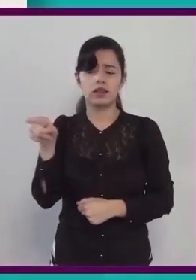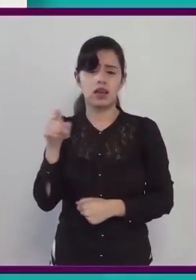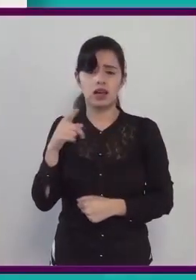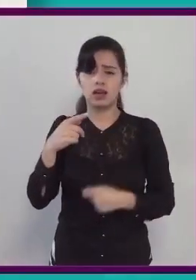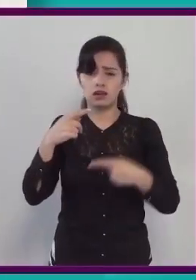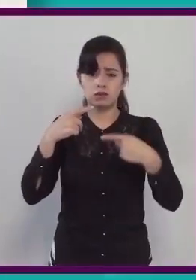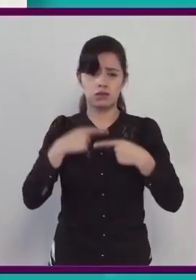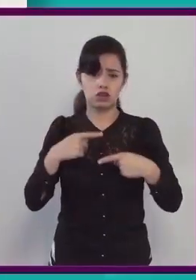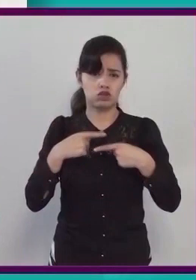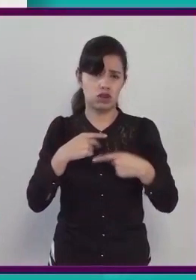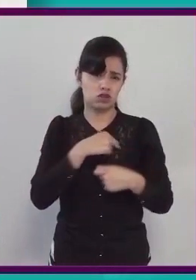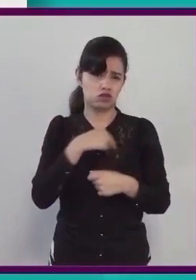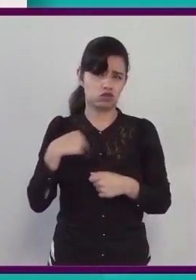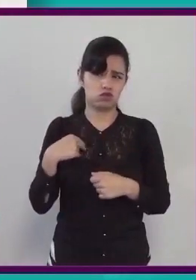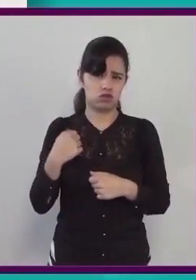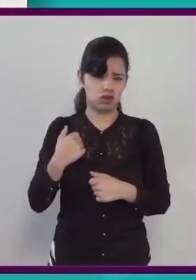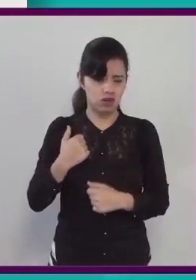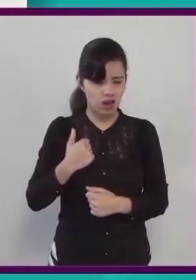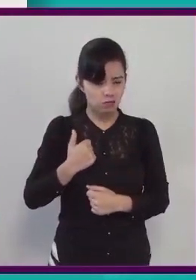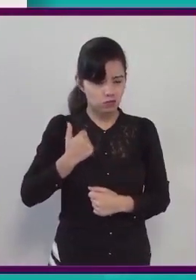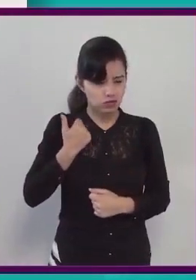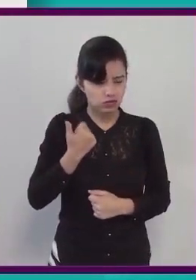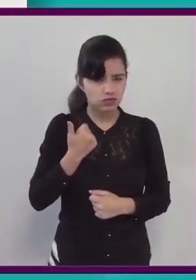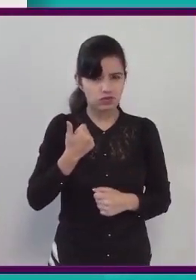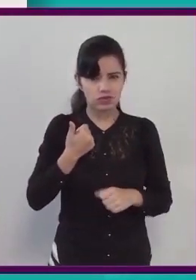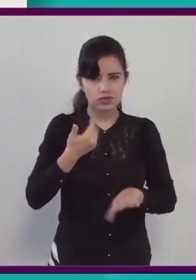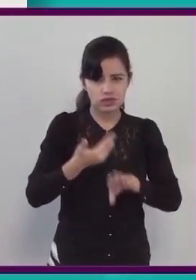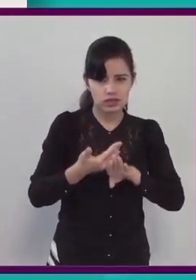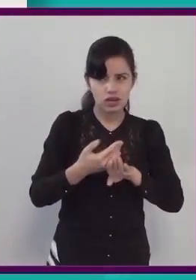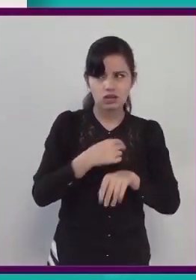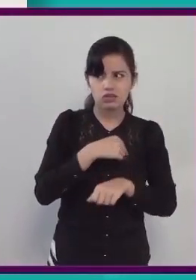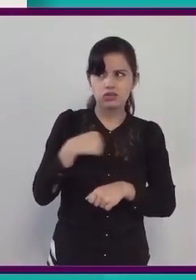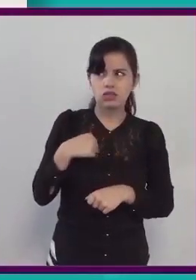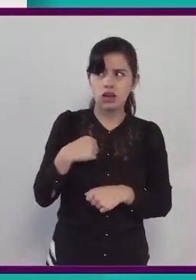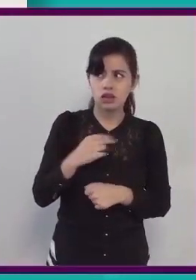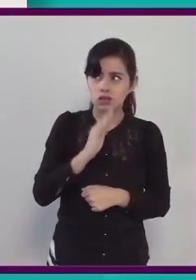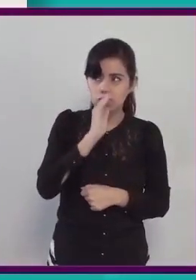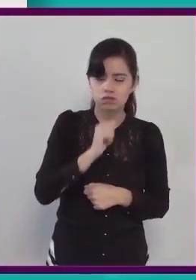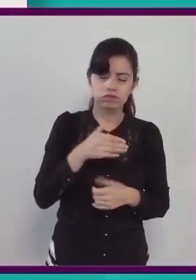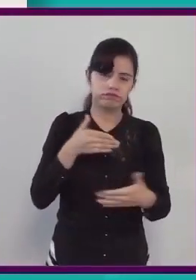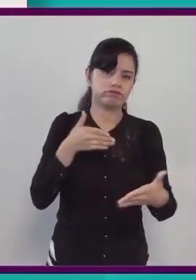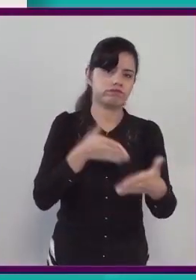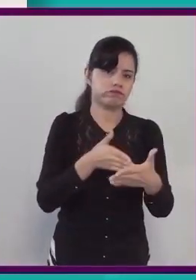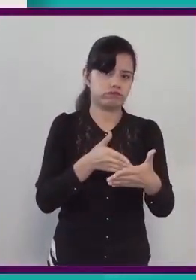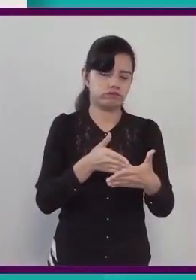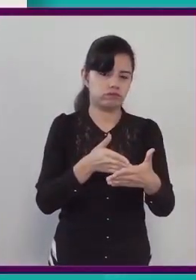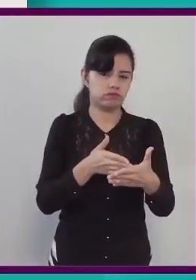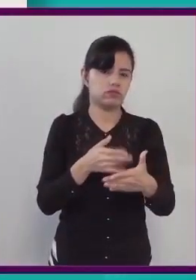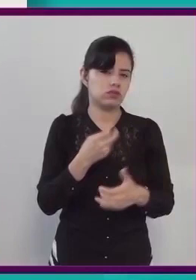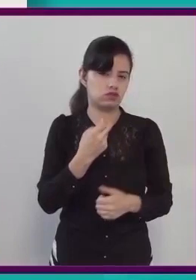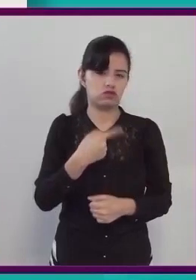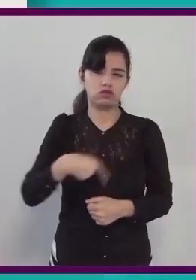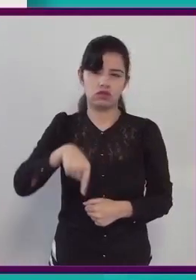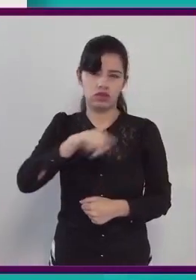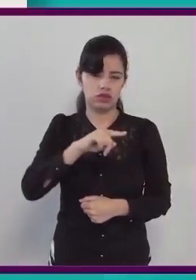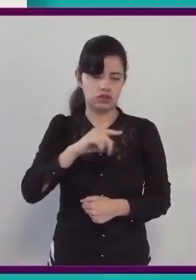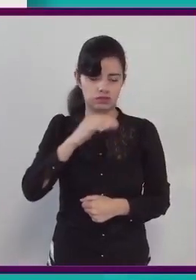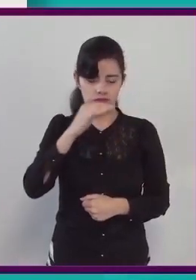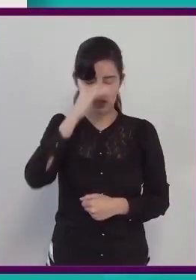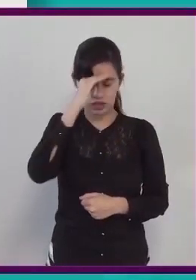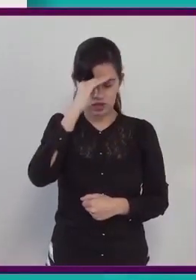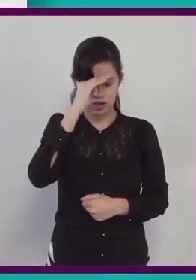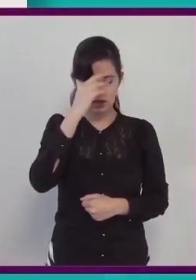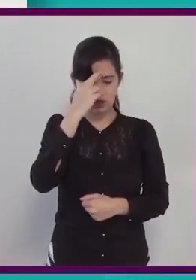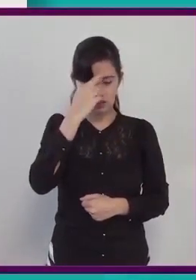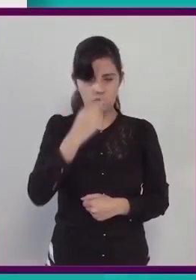historias que son limitantes en nuestra vida, muchas veces vienen de alguien más que pudo haber sido abusivo, lo